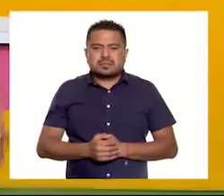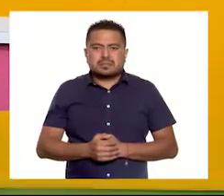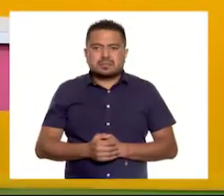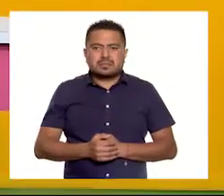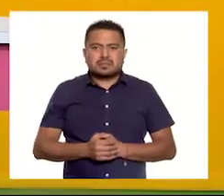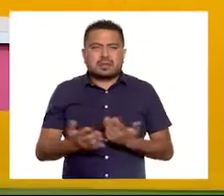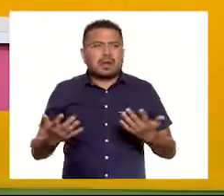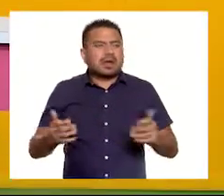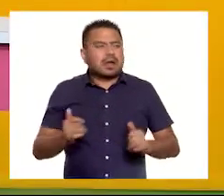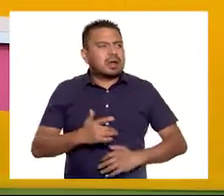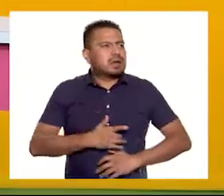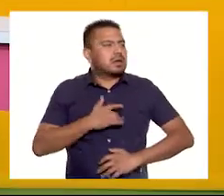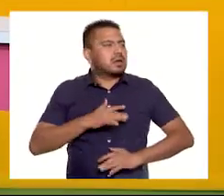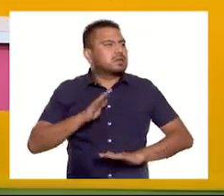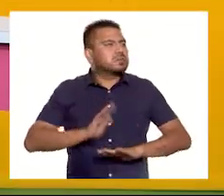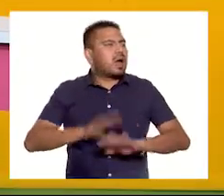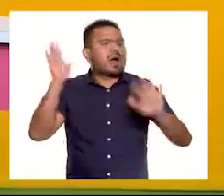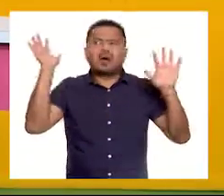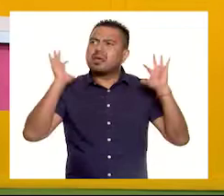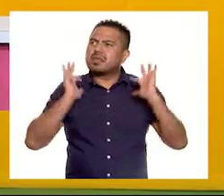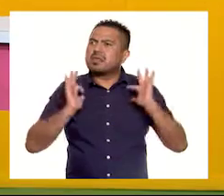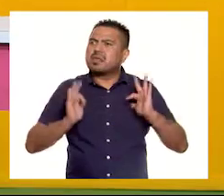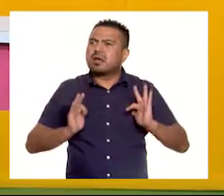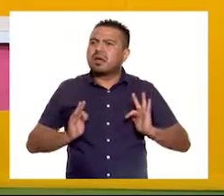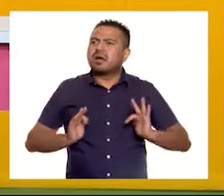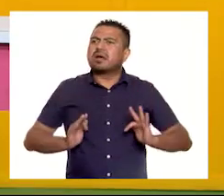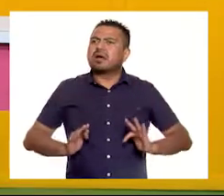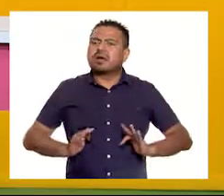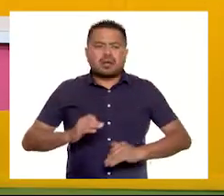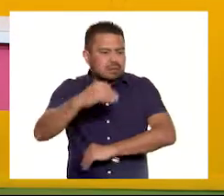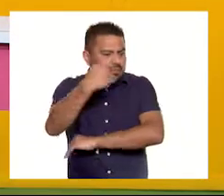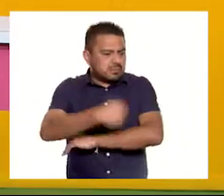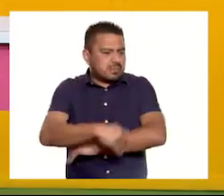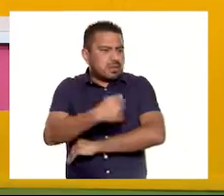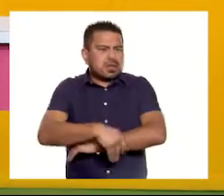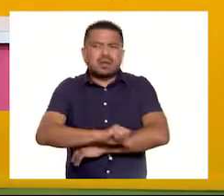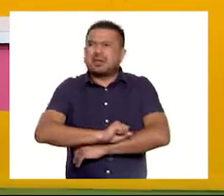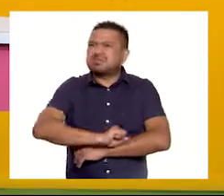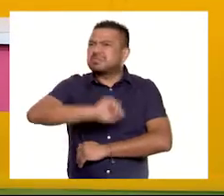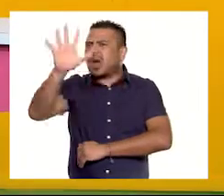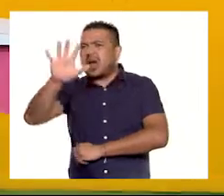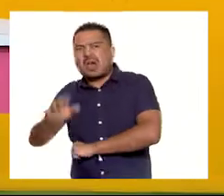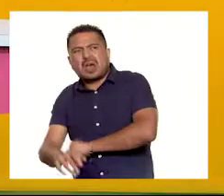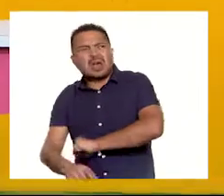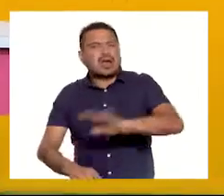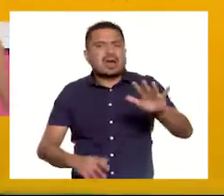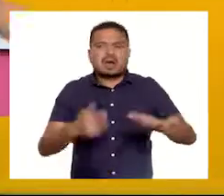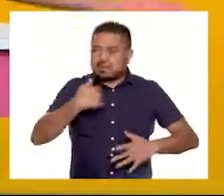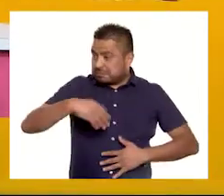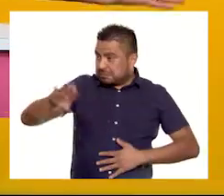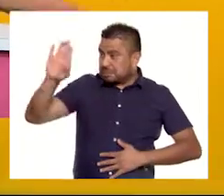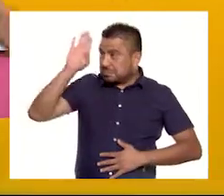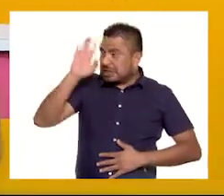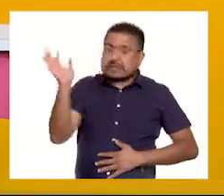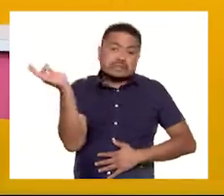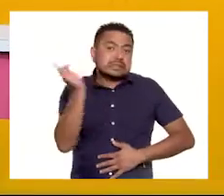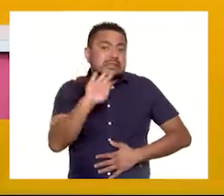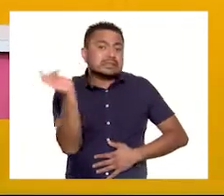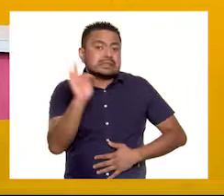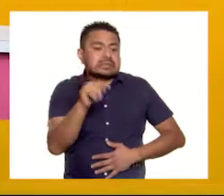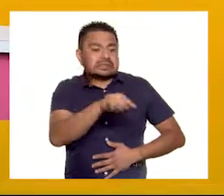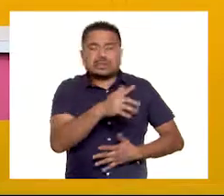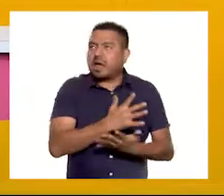¡Oh! ¡Y ya me siento más tranquilo! Mientras los aventaba, pensé que tal vez